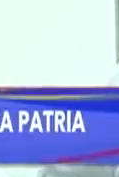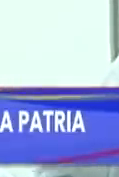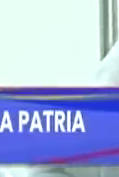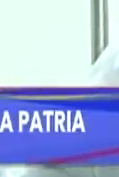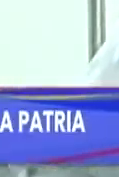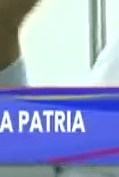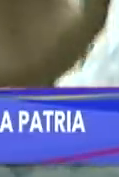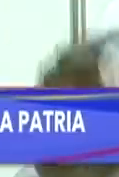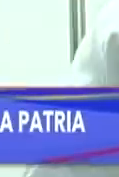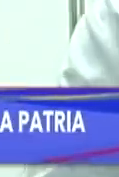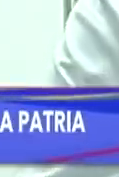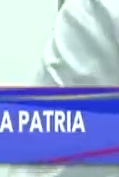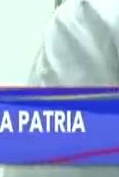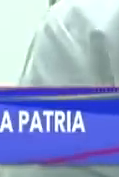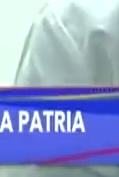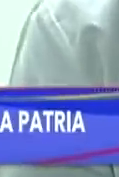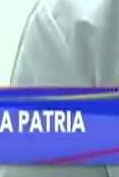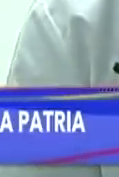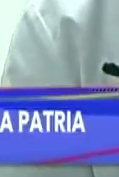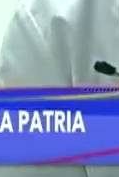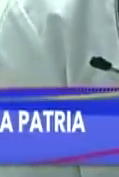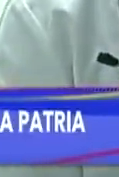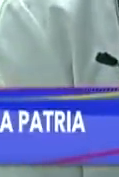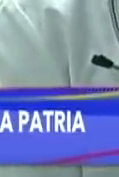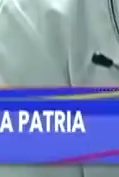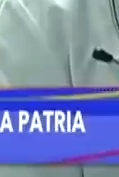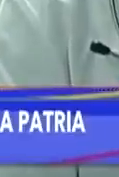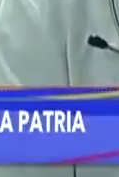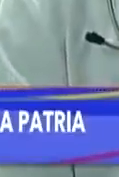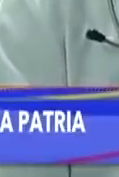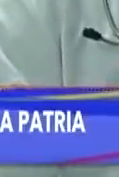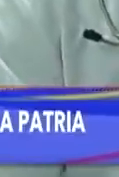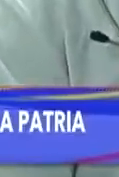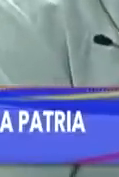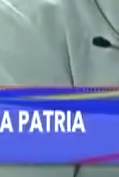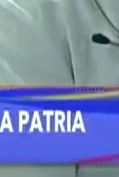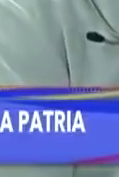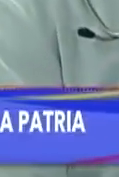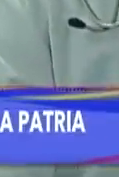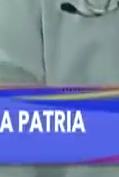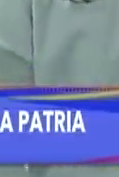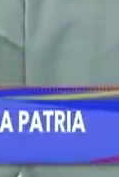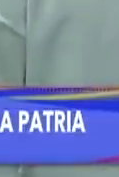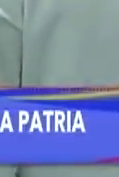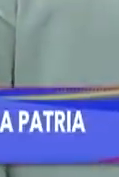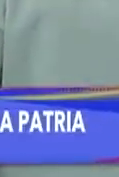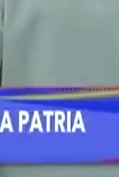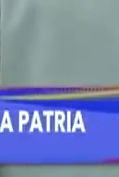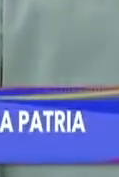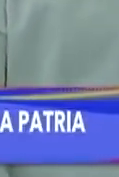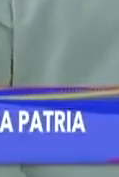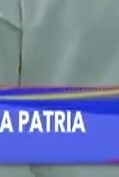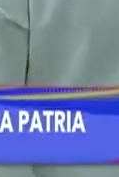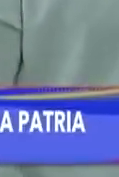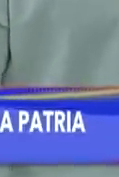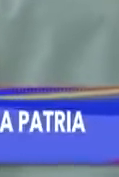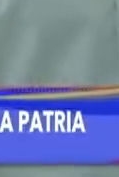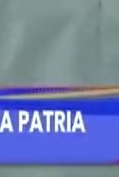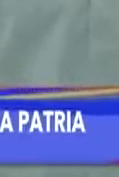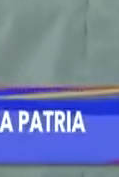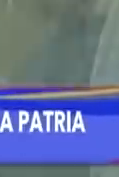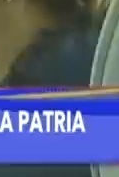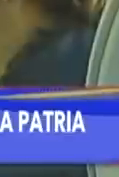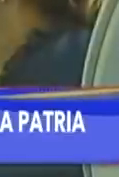le va administrando a nuestro paciente durante el acto quirúrgico. Gracias, presidente, gracias, gobernadora, gracias, alcalde, por